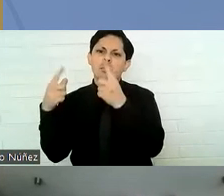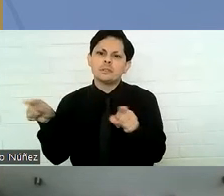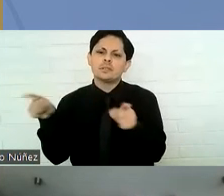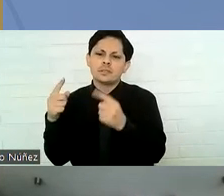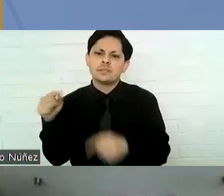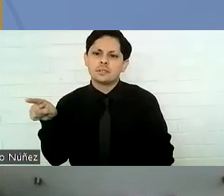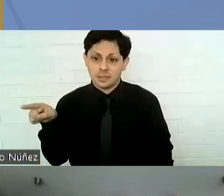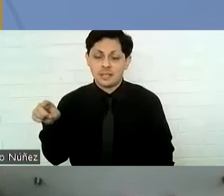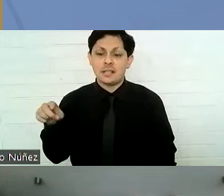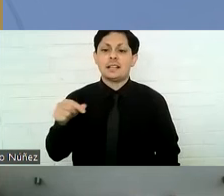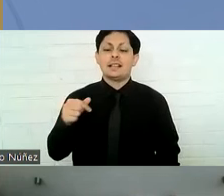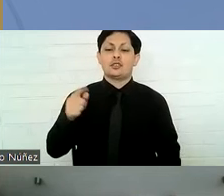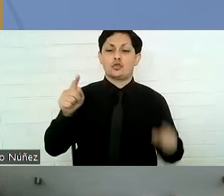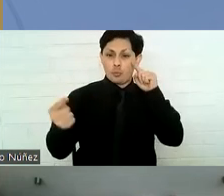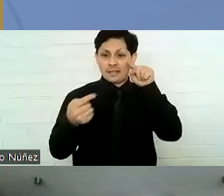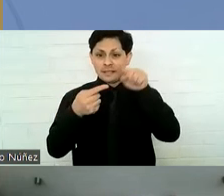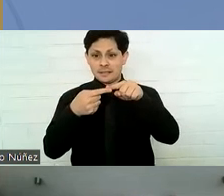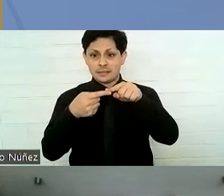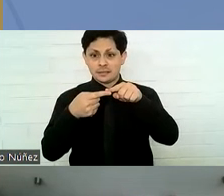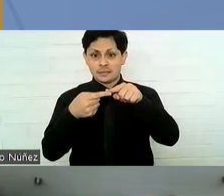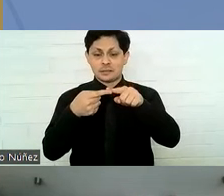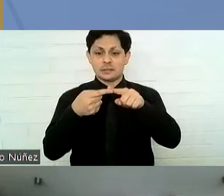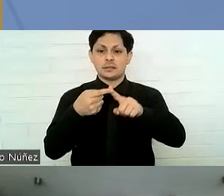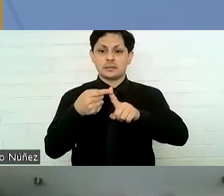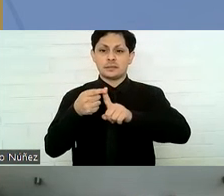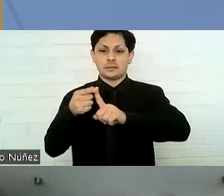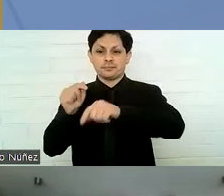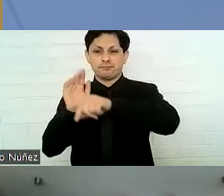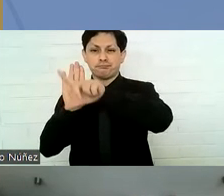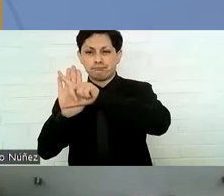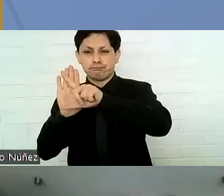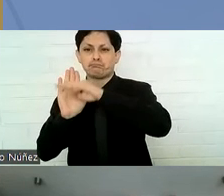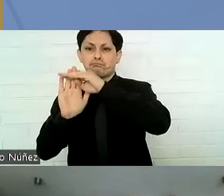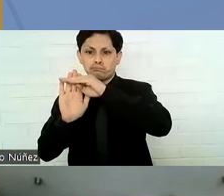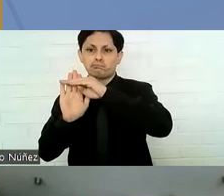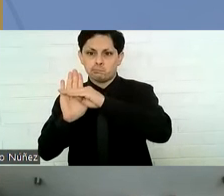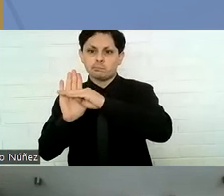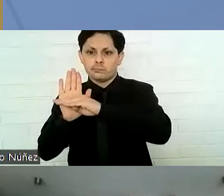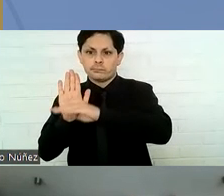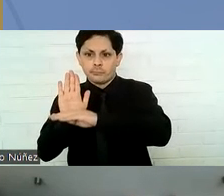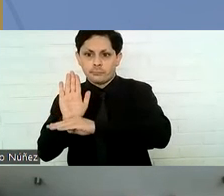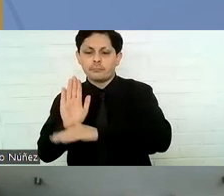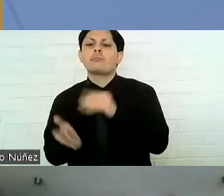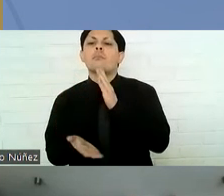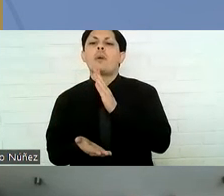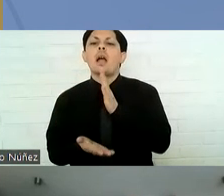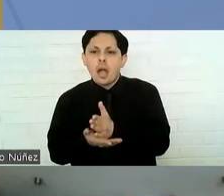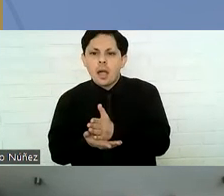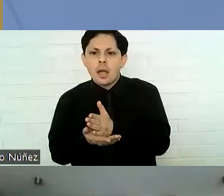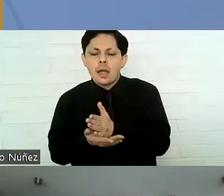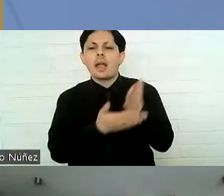de saber tienen regímenes de legitimación a través de las escuelas, de las instituciones